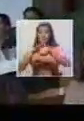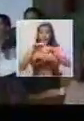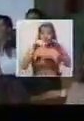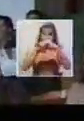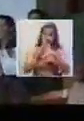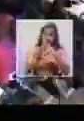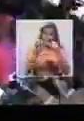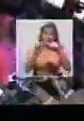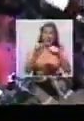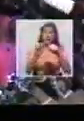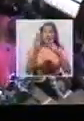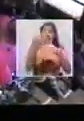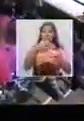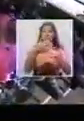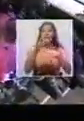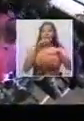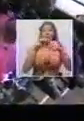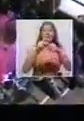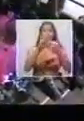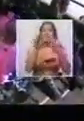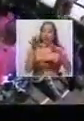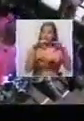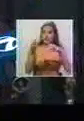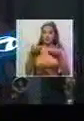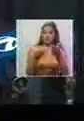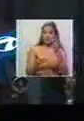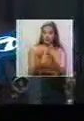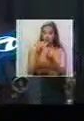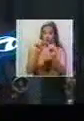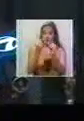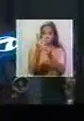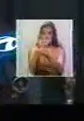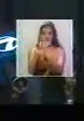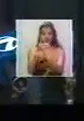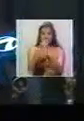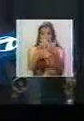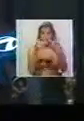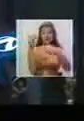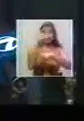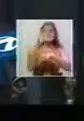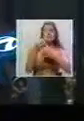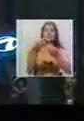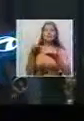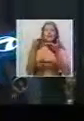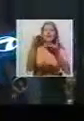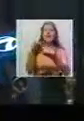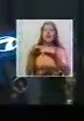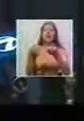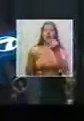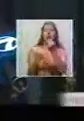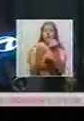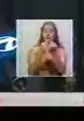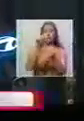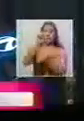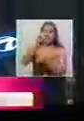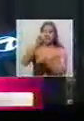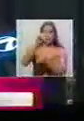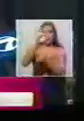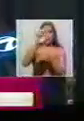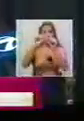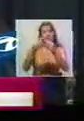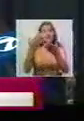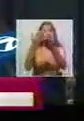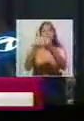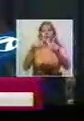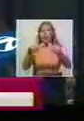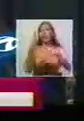y participar de las actividades que desarrolla el sindicato. Estos tres días van a fortalecer que la ANDE pueda llegar a lugares donde